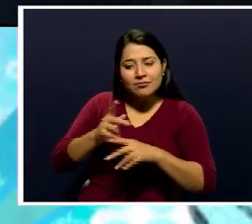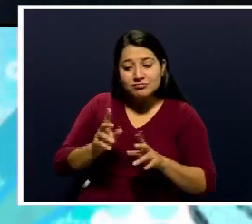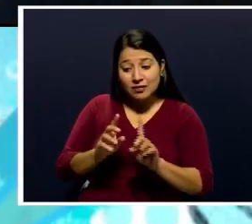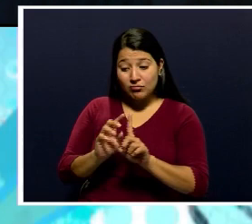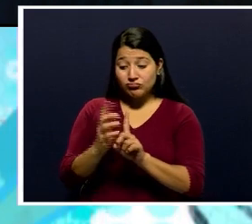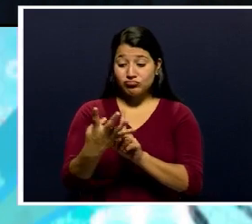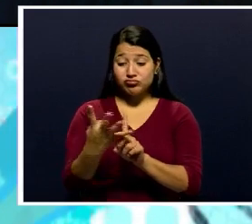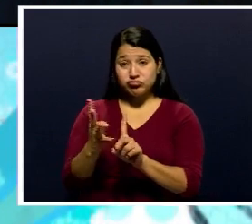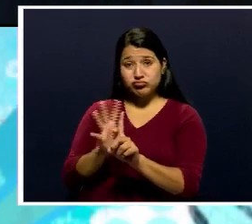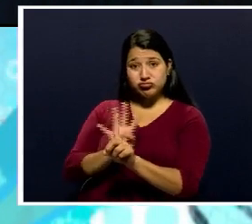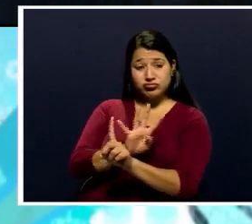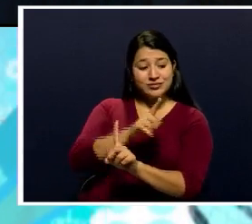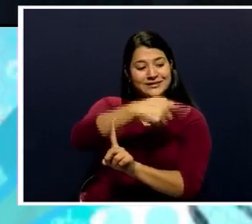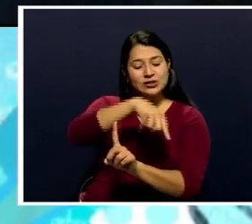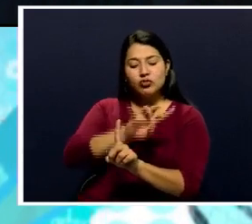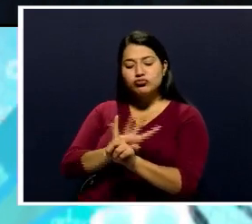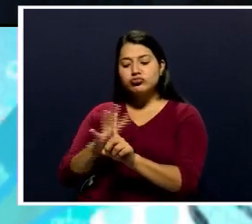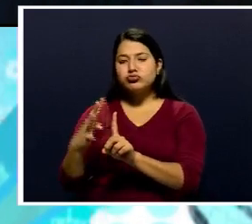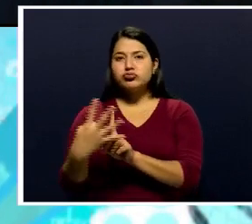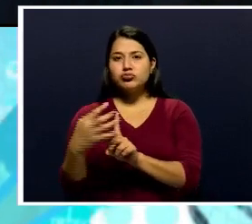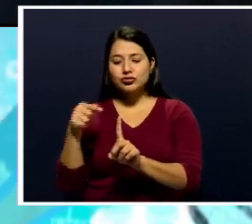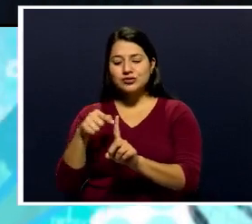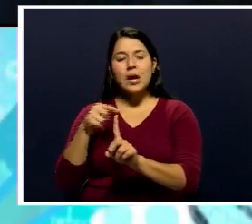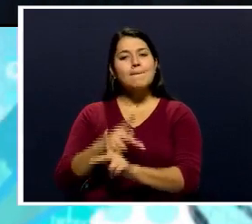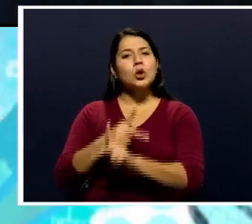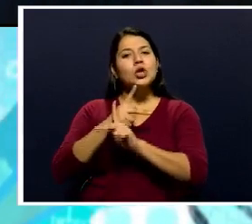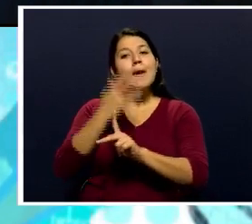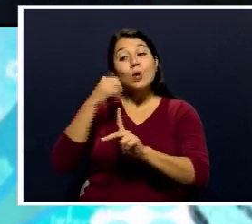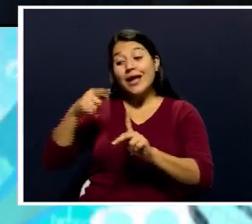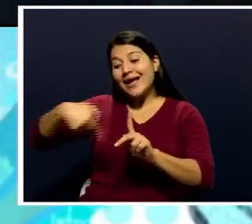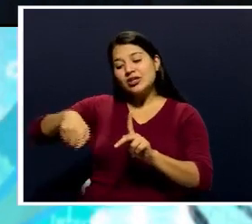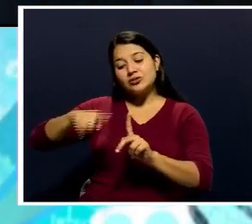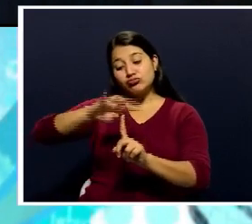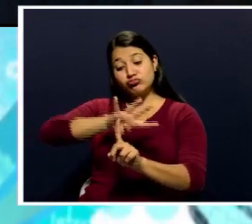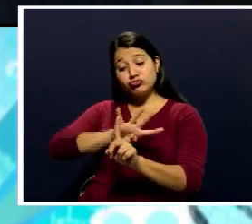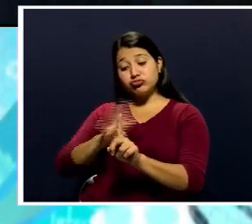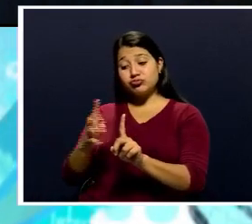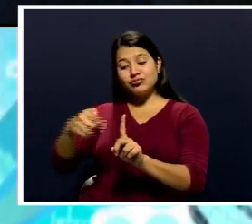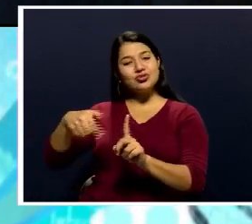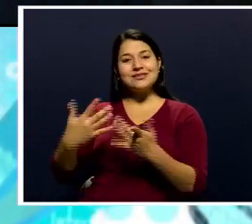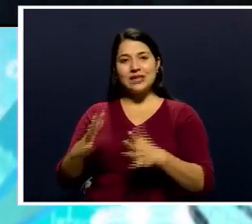la Escuela de Filosofía y de Medicina de la Universidad de Costa Rica,